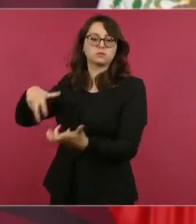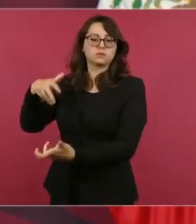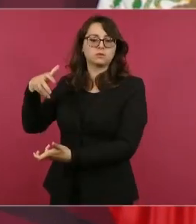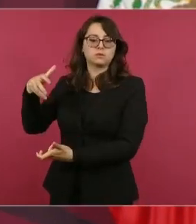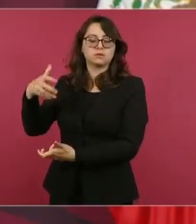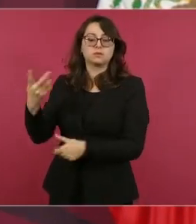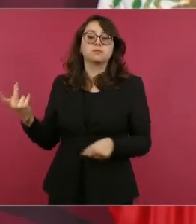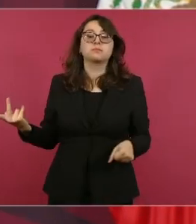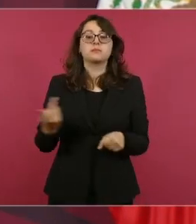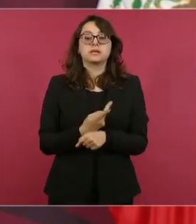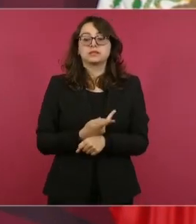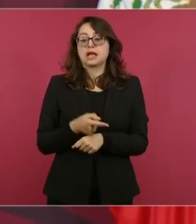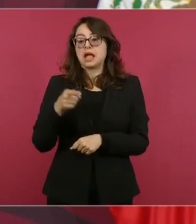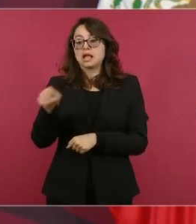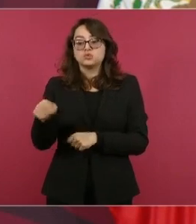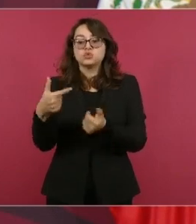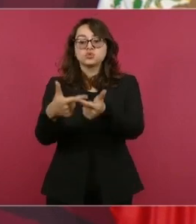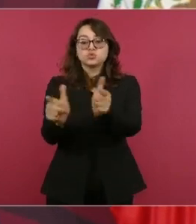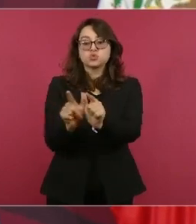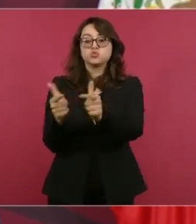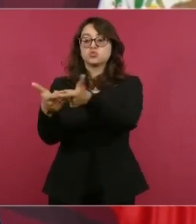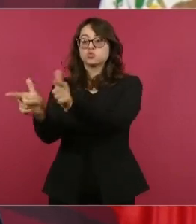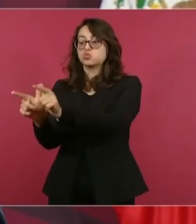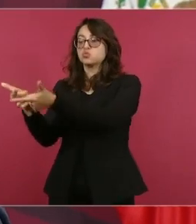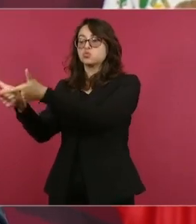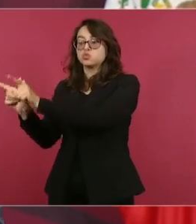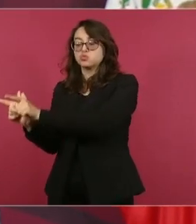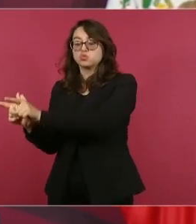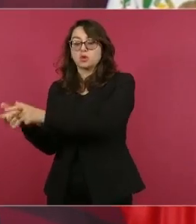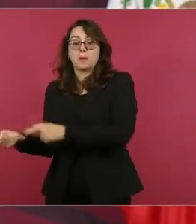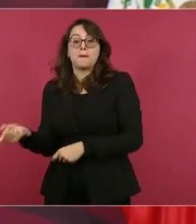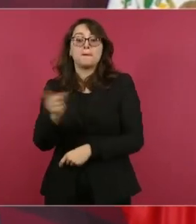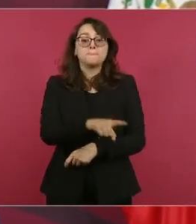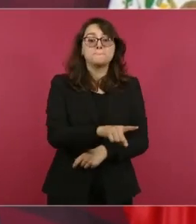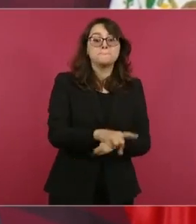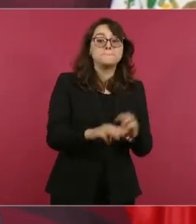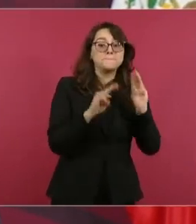de la delincuencia que